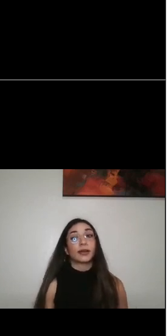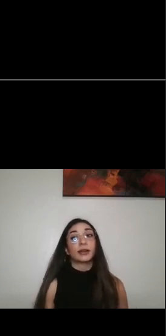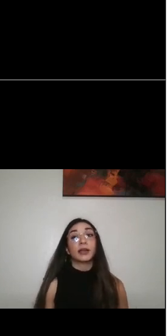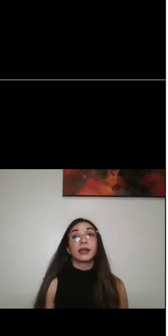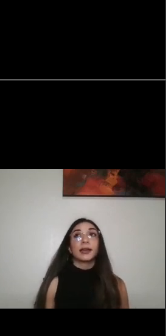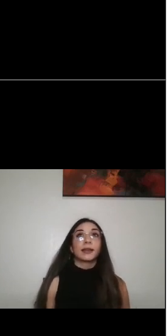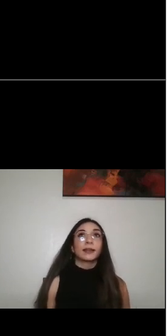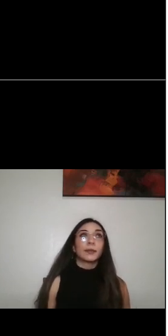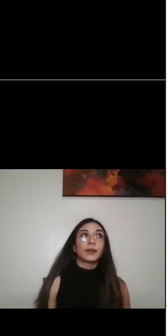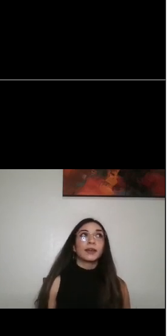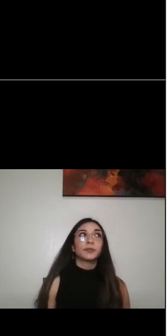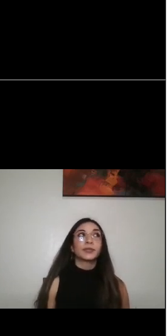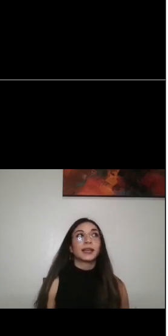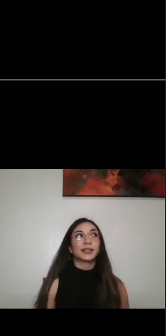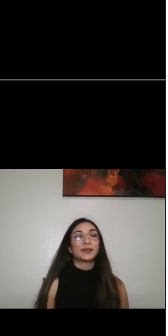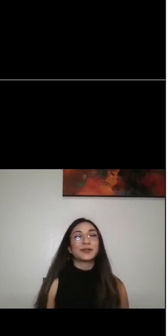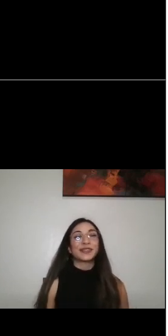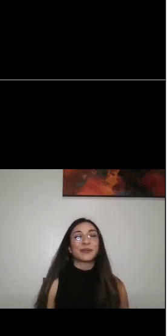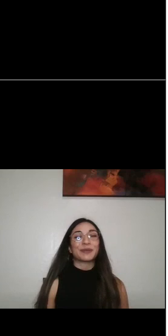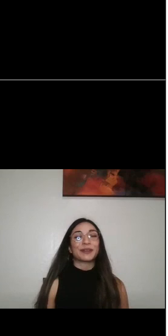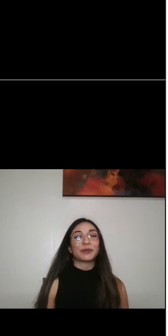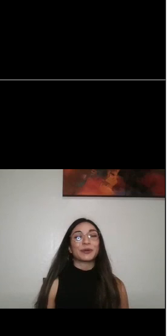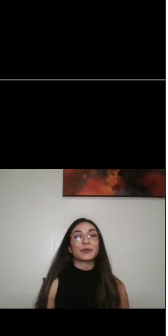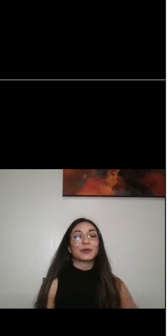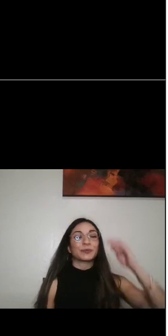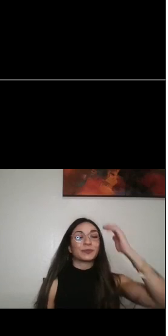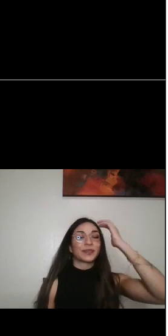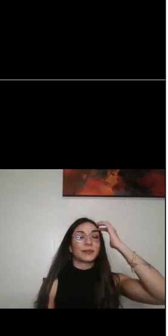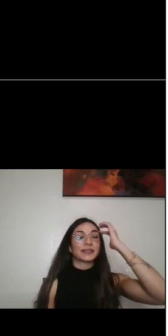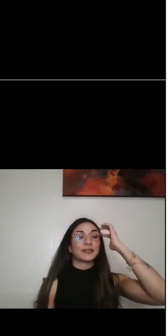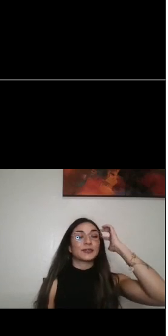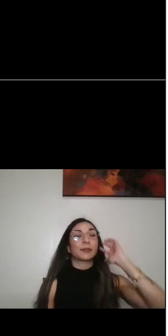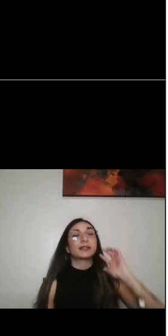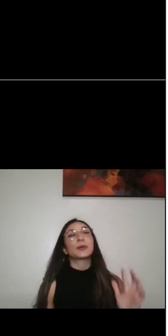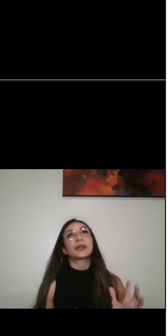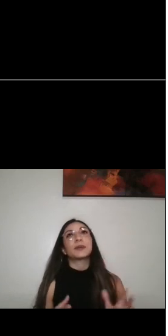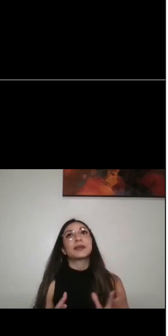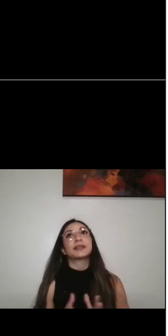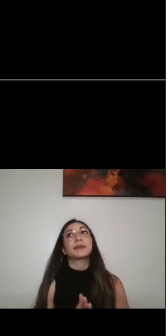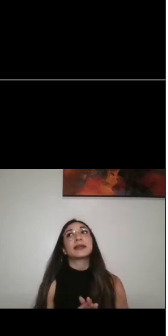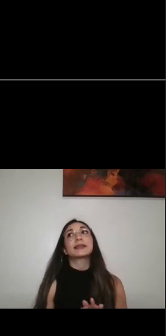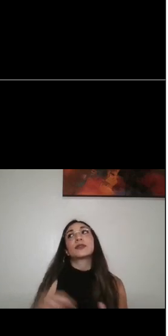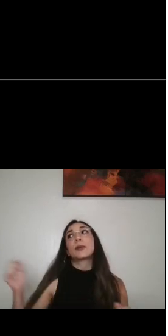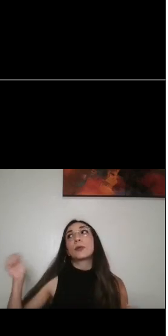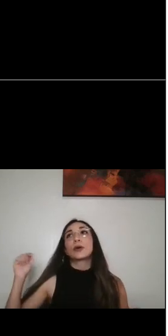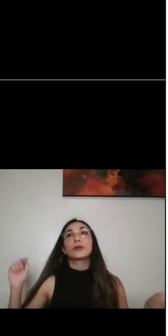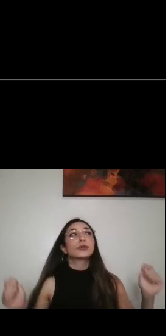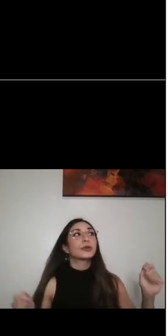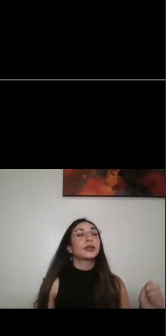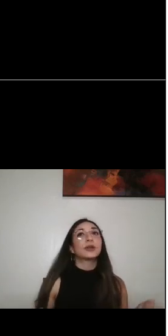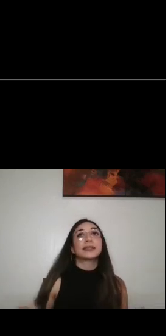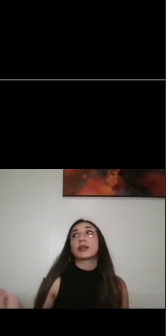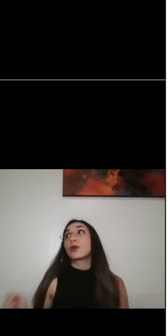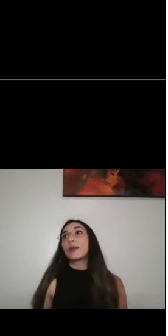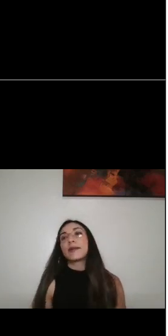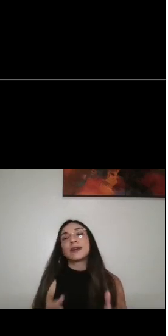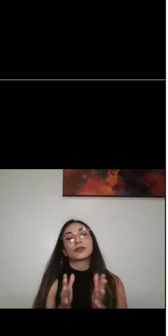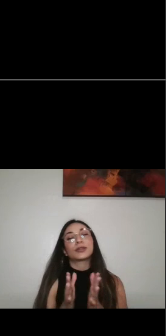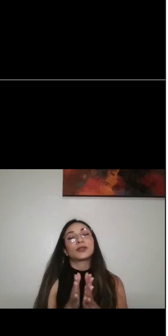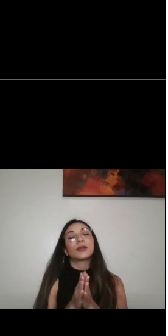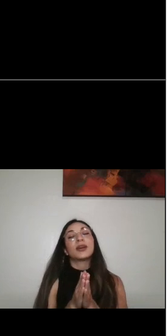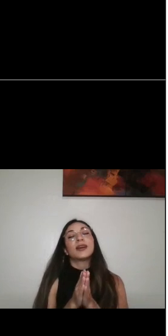la edad. También, esto es una pregunta muy común que me hacen los papás porque me dicen, mira, es que yo le pongo algún sonido y es que no vuelve